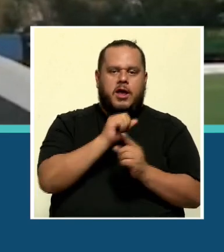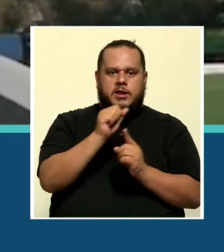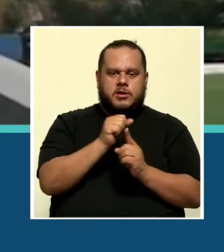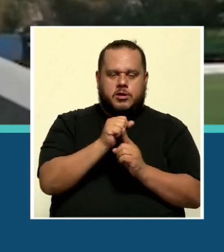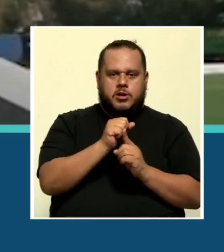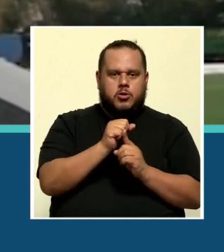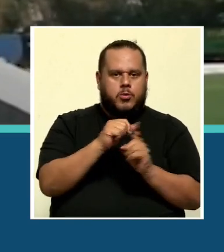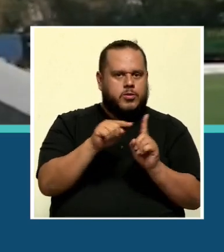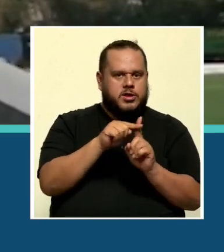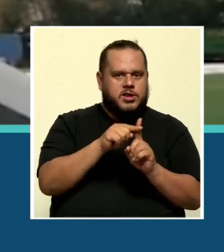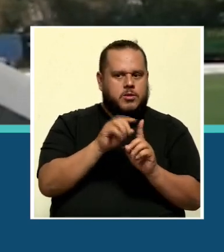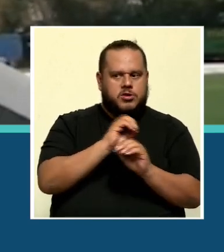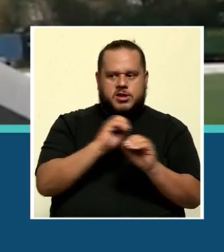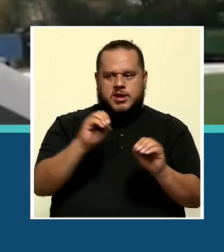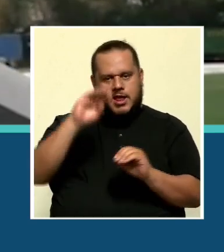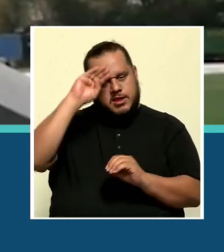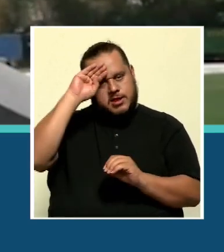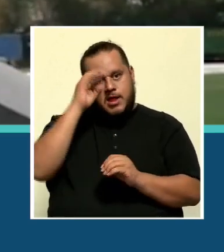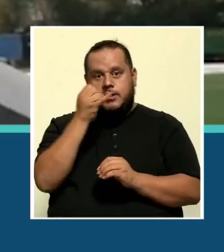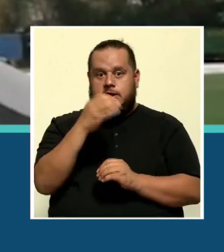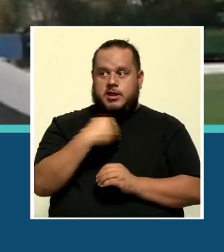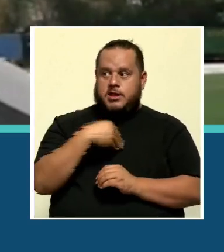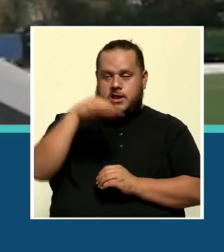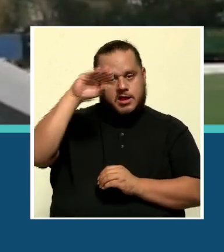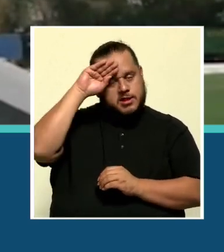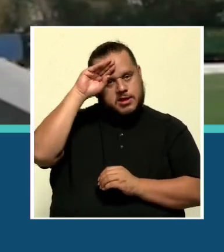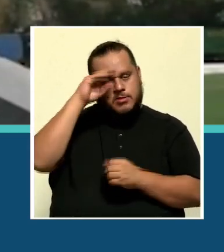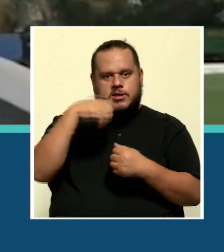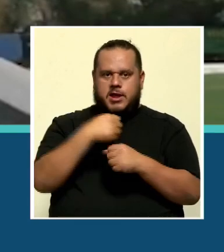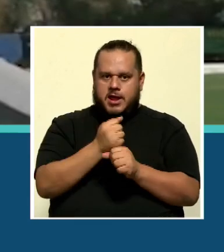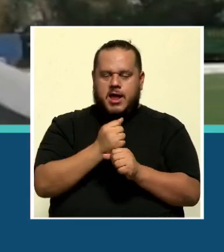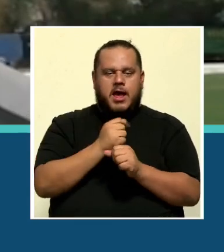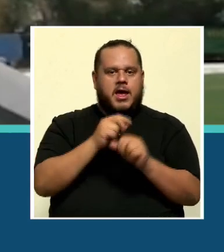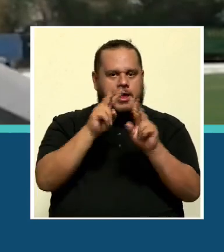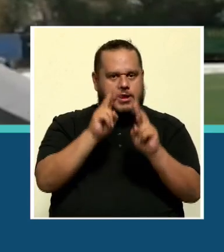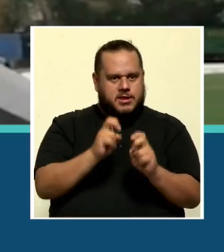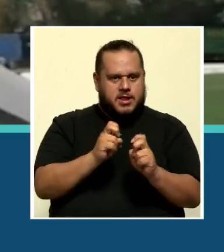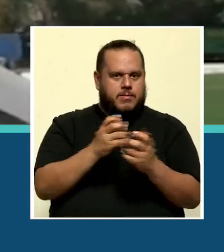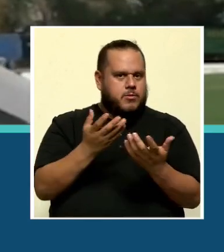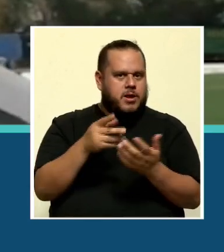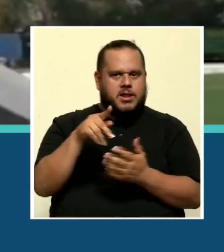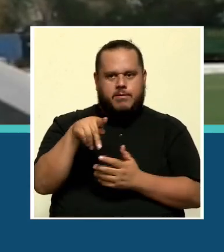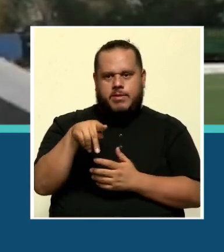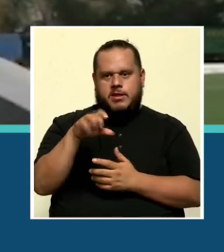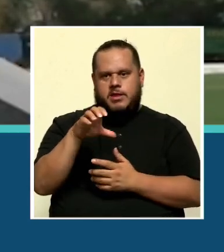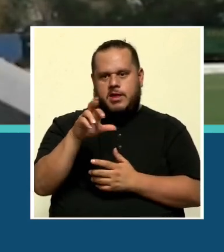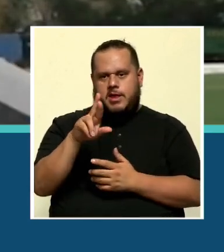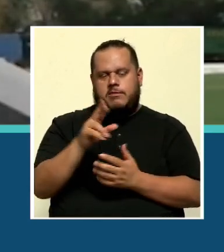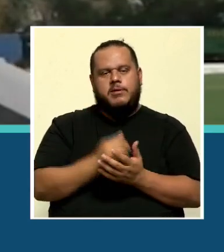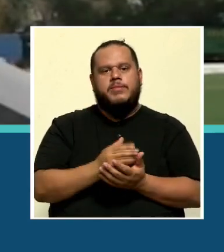asintomático. En el caso de tener síntomas se le realizará la prueba también respectiva, que es la PCR,